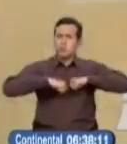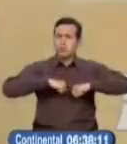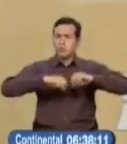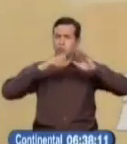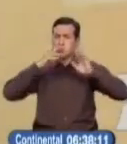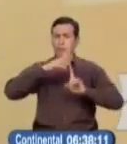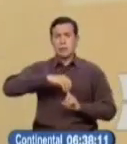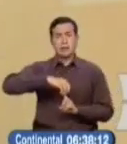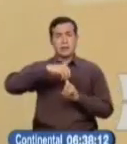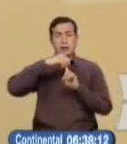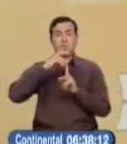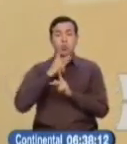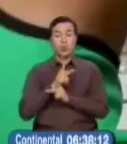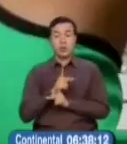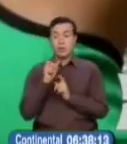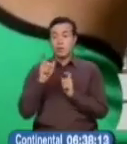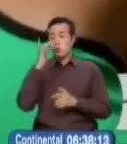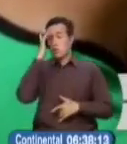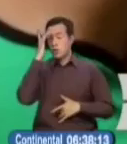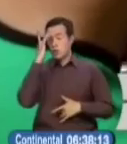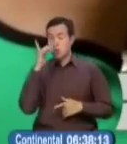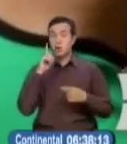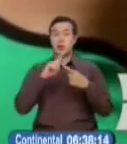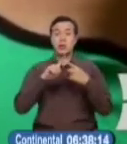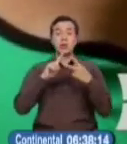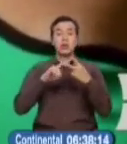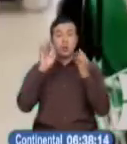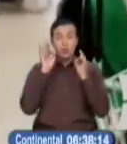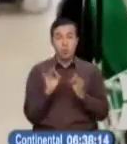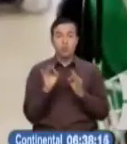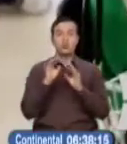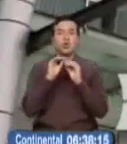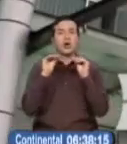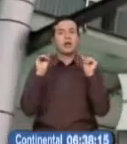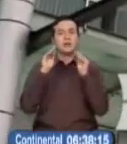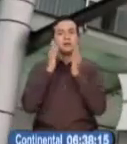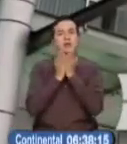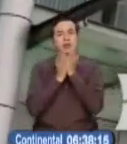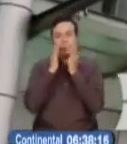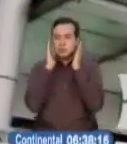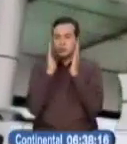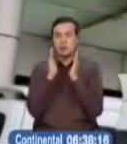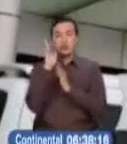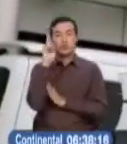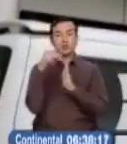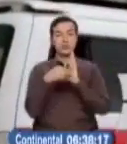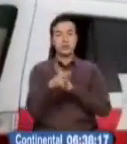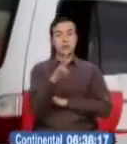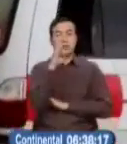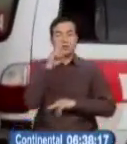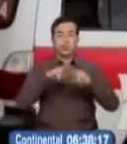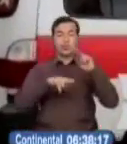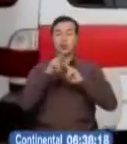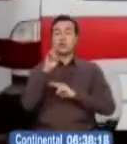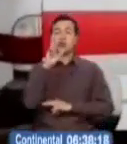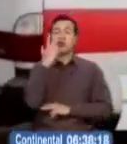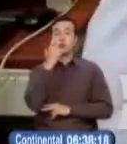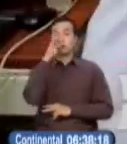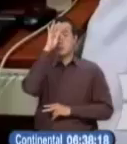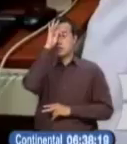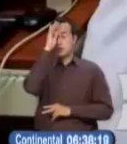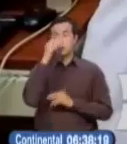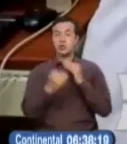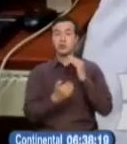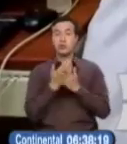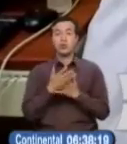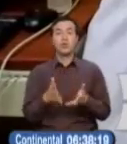prioriza la prevención de enfermedades así como la atención oportuna y de calidad desde el 2007 se construyeron 13 hospitales nuevos